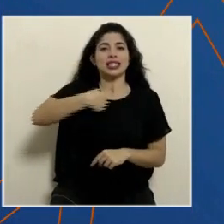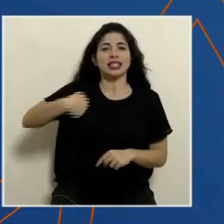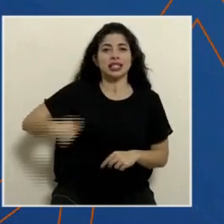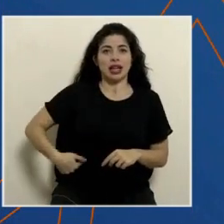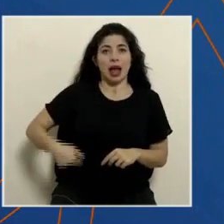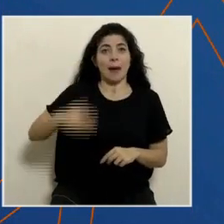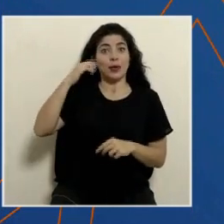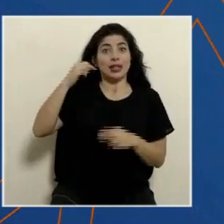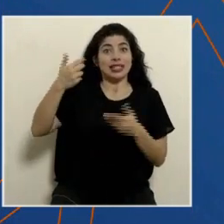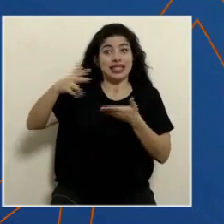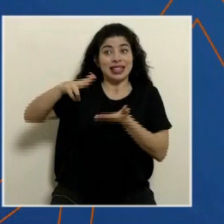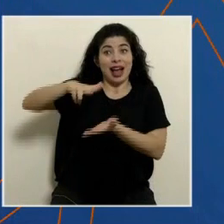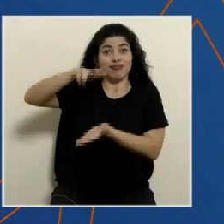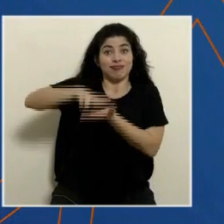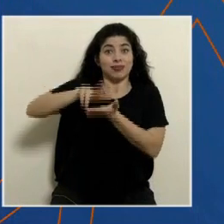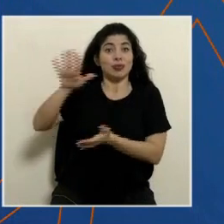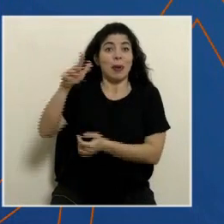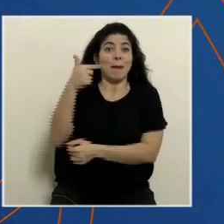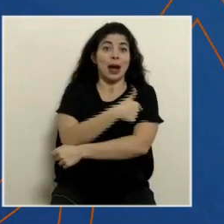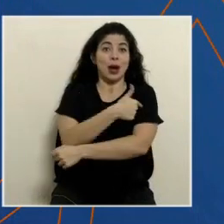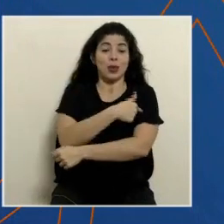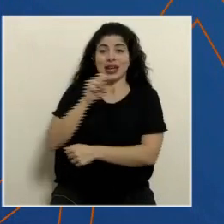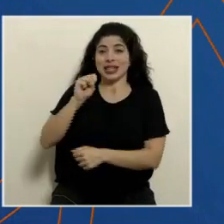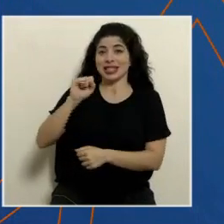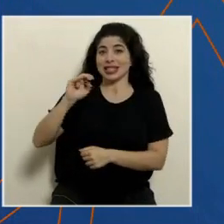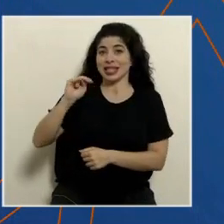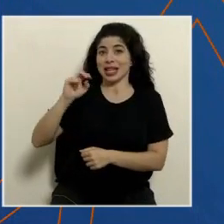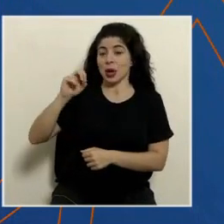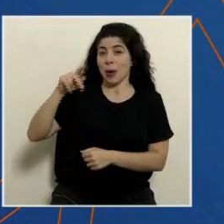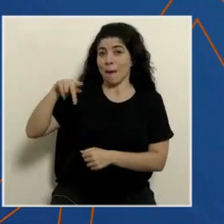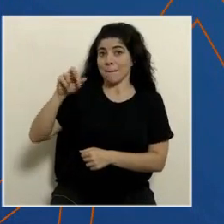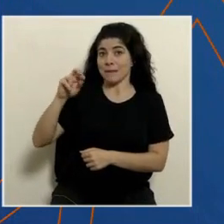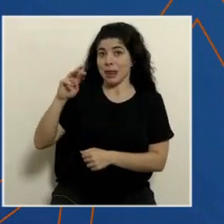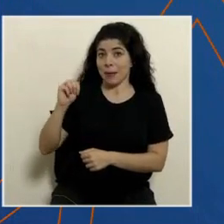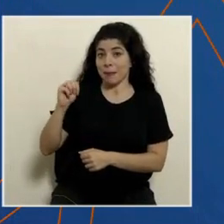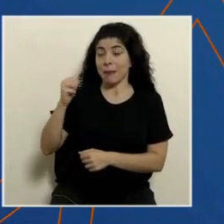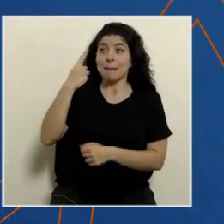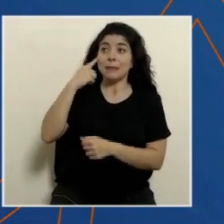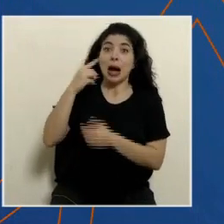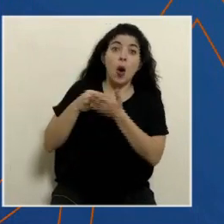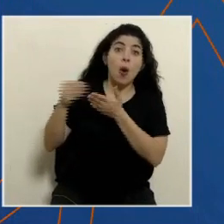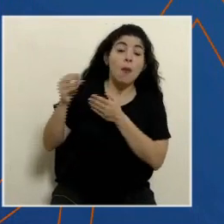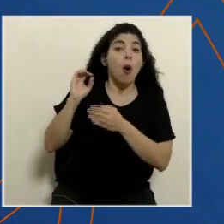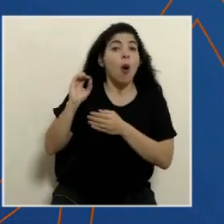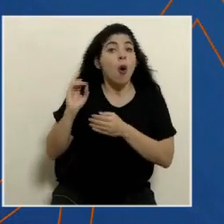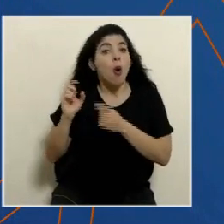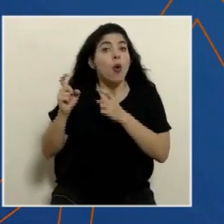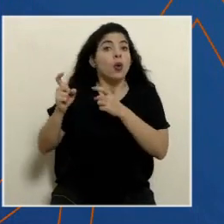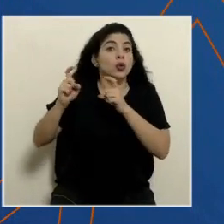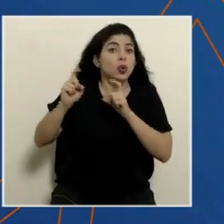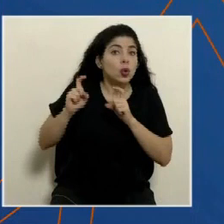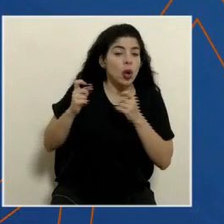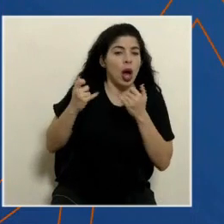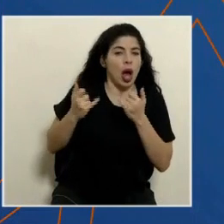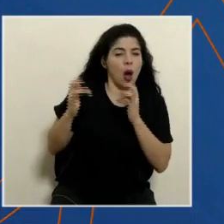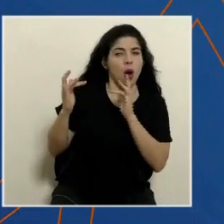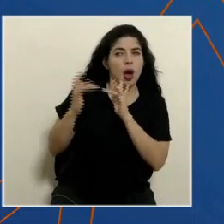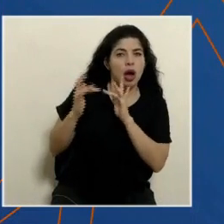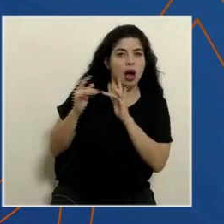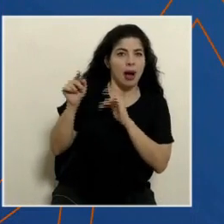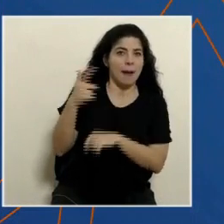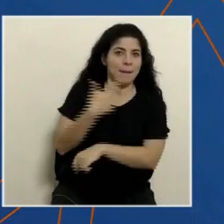aprobada la vacuna Sinopharm, para recibir sea compra o donación de esta